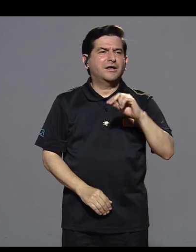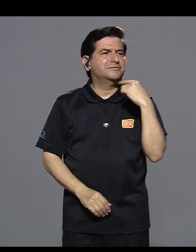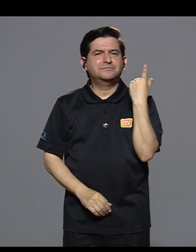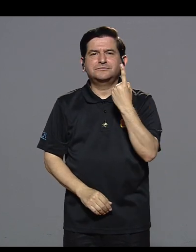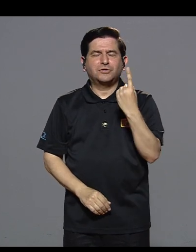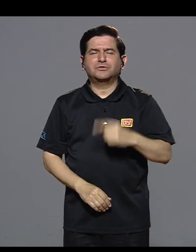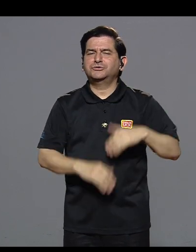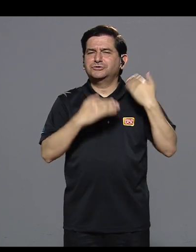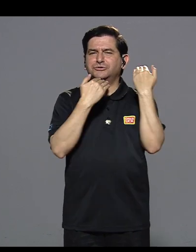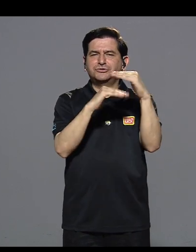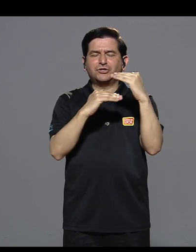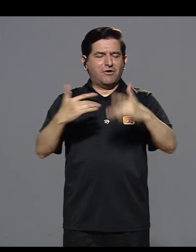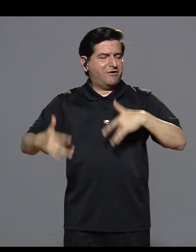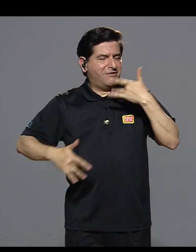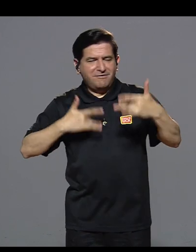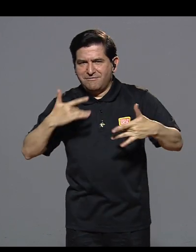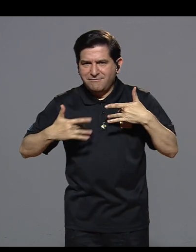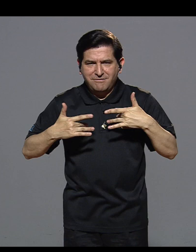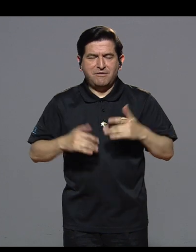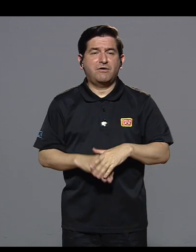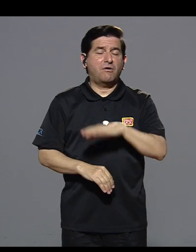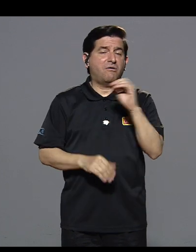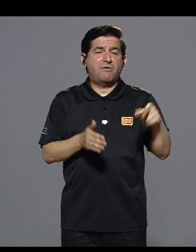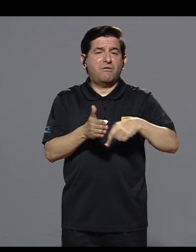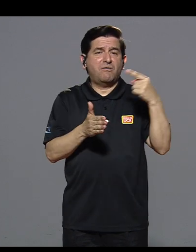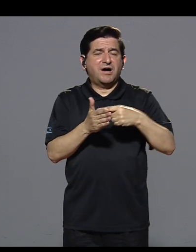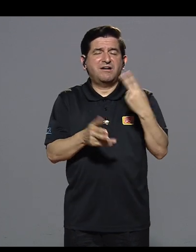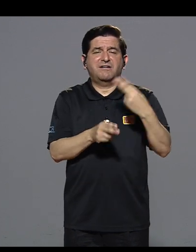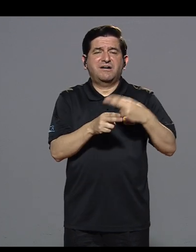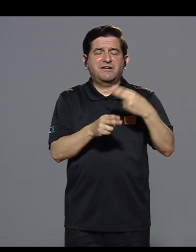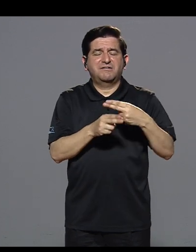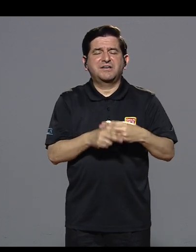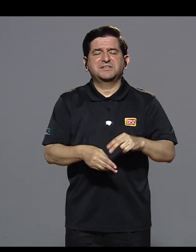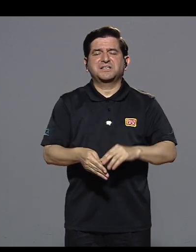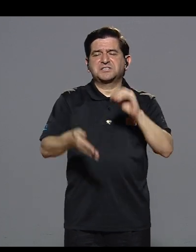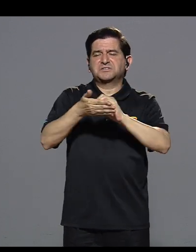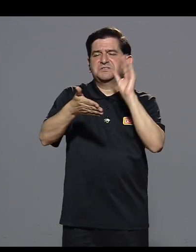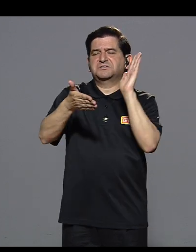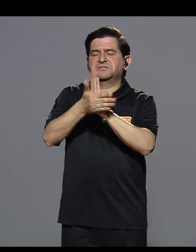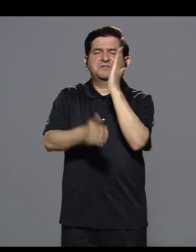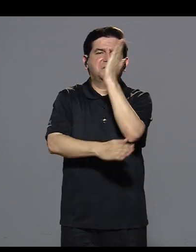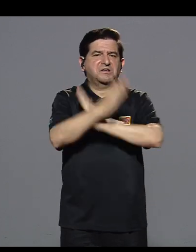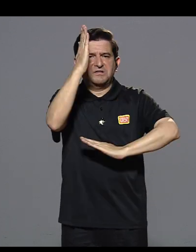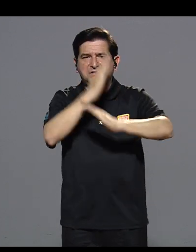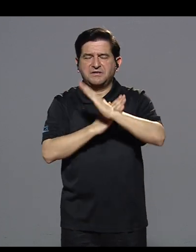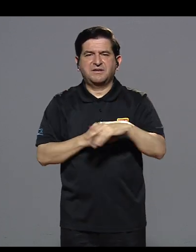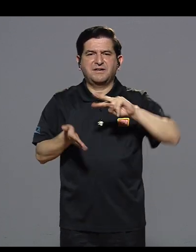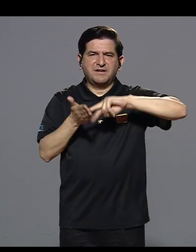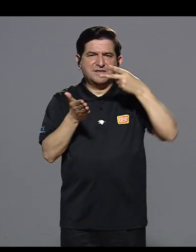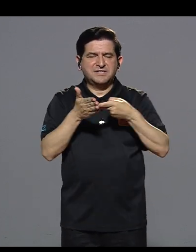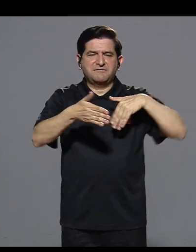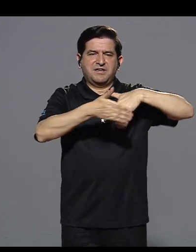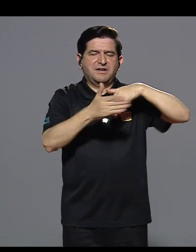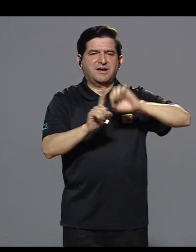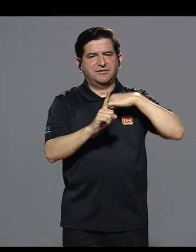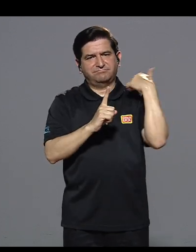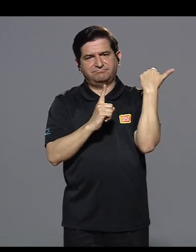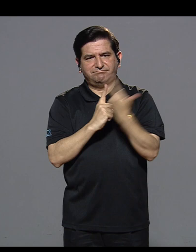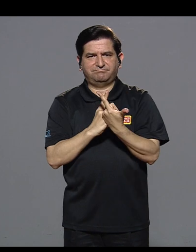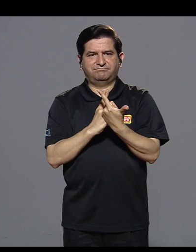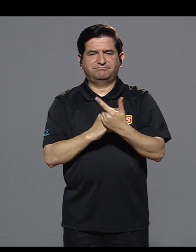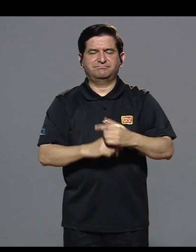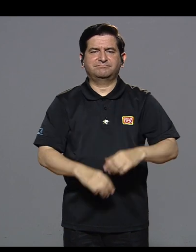va más allá de una limitación sensorial y lo que muchas veces le llamamos y etiquetamos como discapacidad, que no es más que una barrera